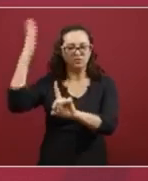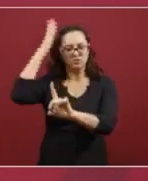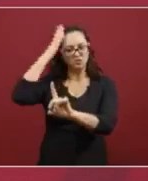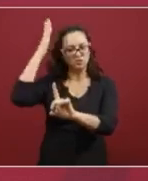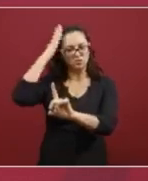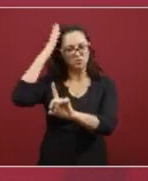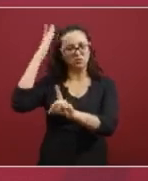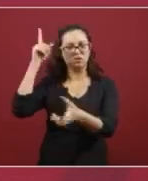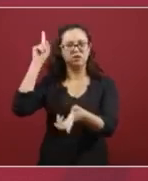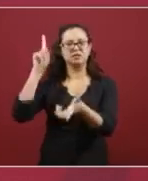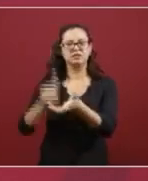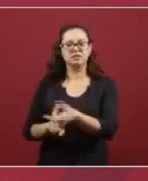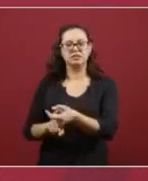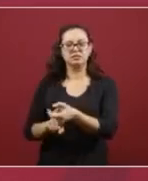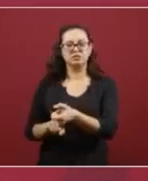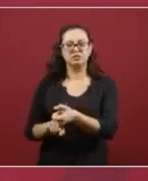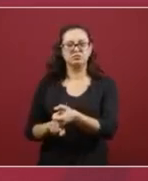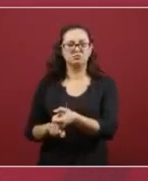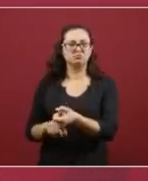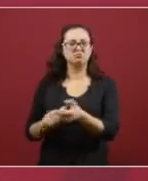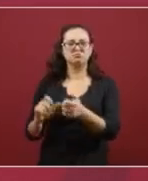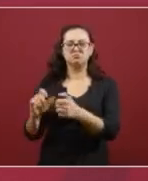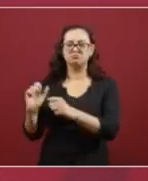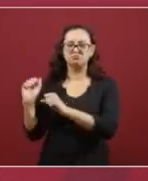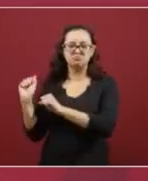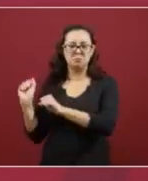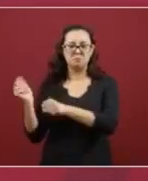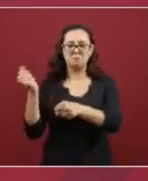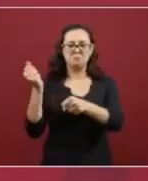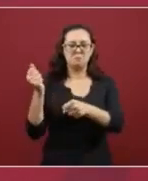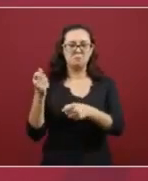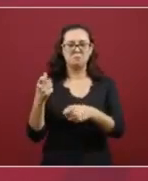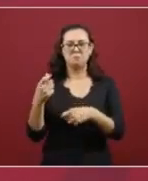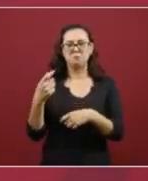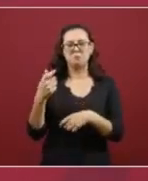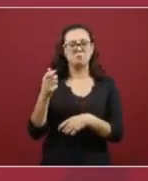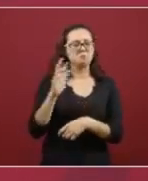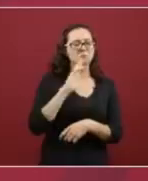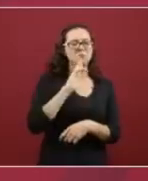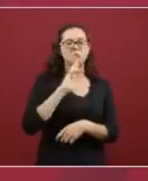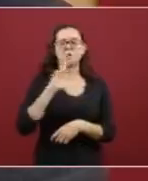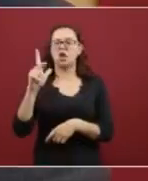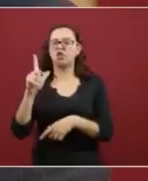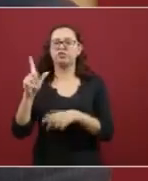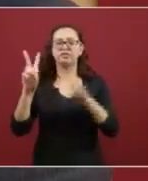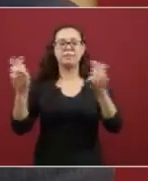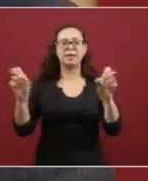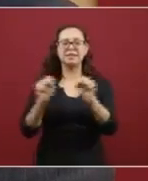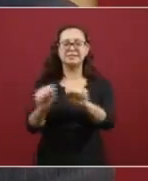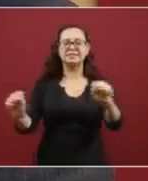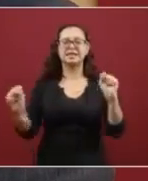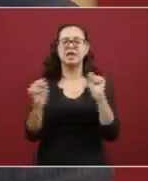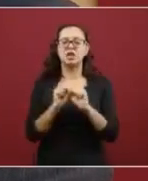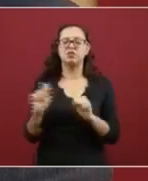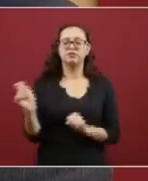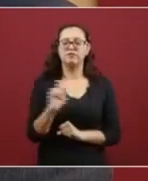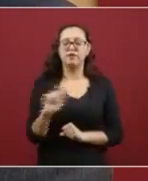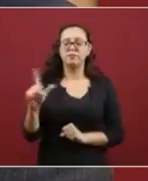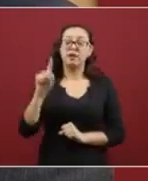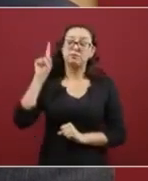los mejores beisbolistas, el Salón de la Fama del Béisbol en